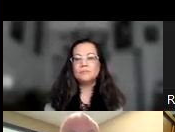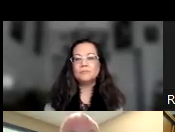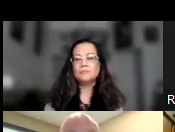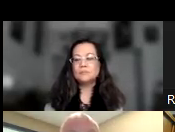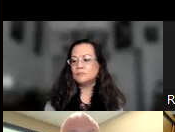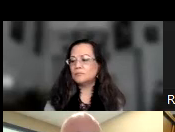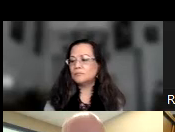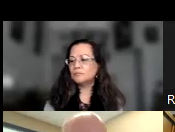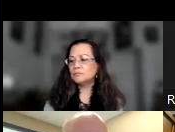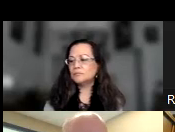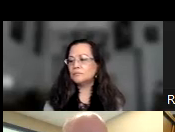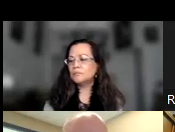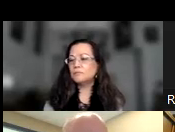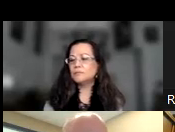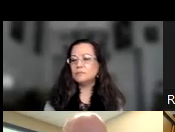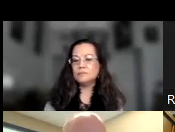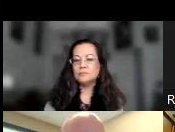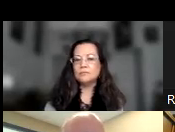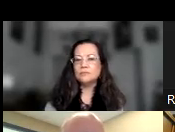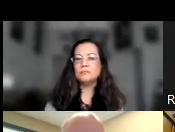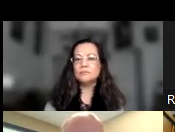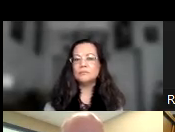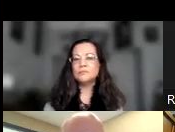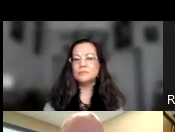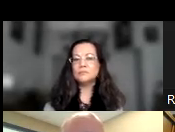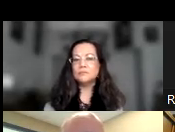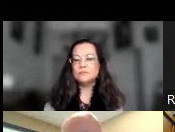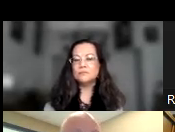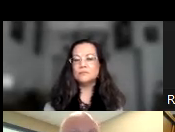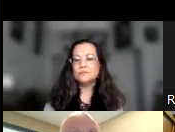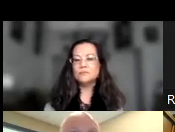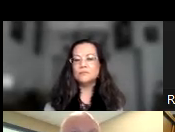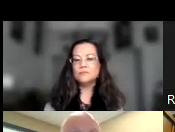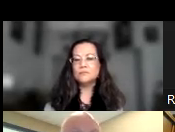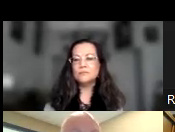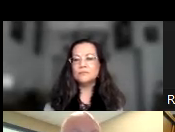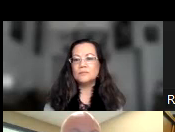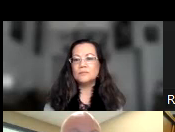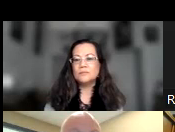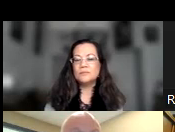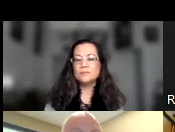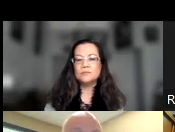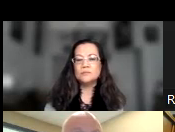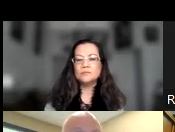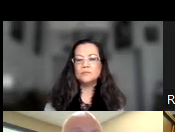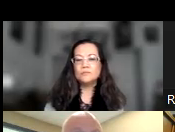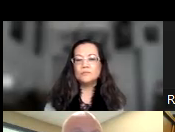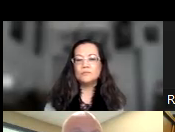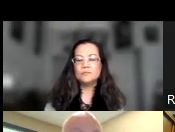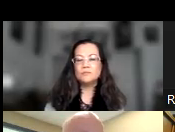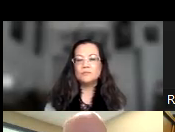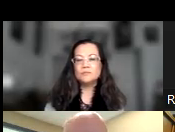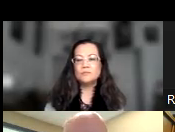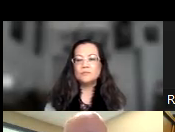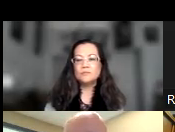46 gastos de la cantidad de dólares gastados del POS y los arreglos